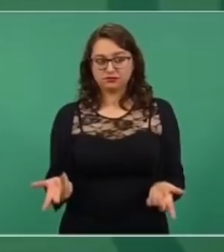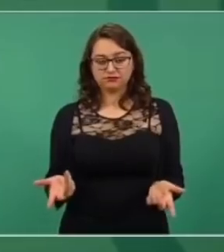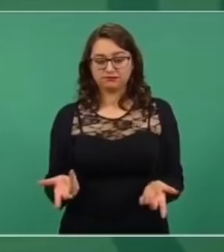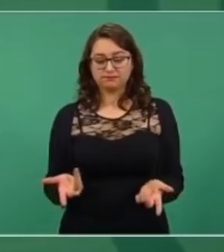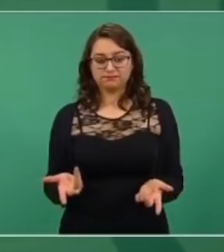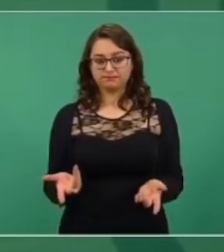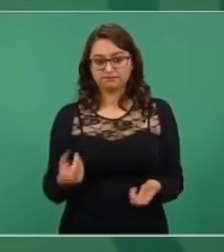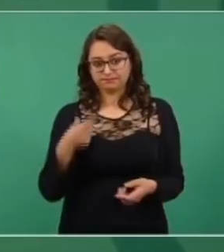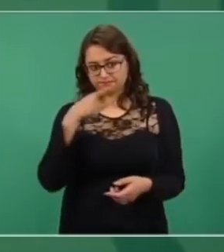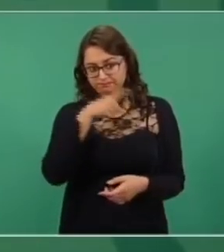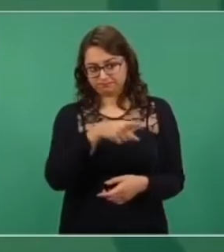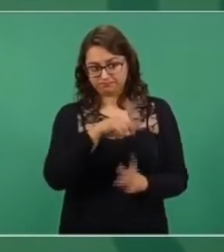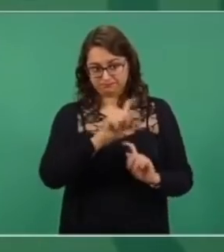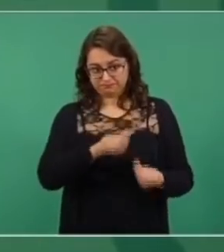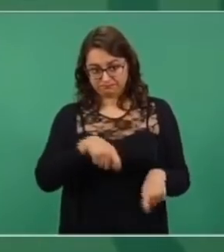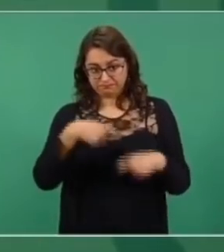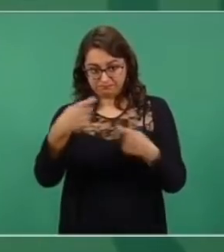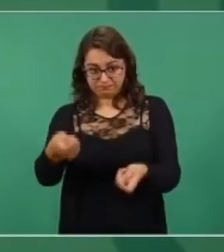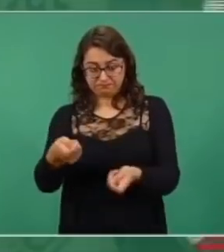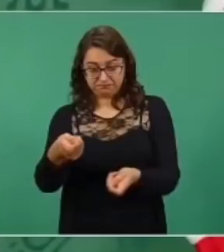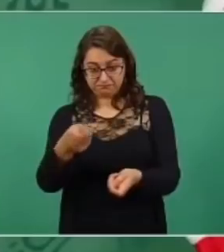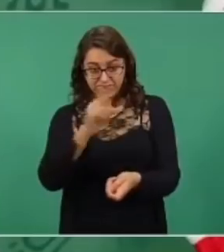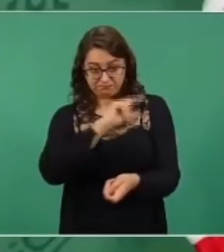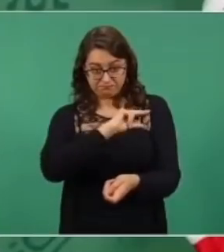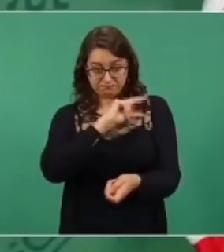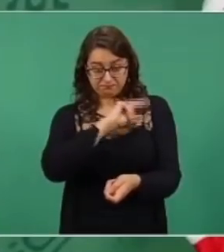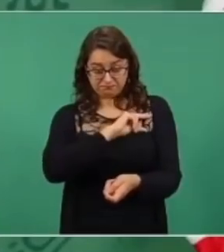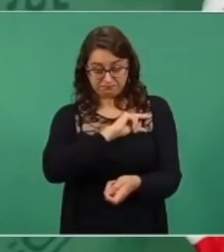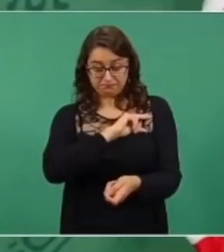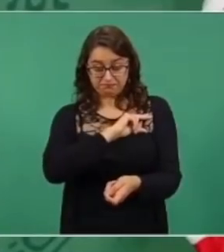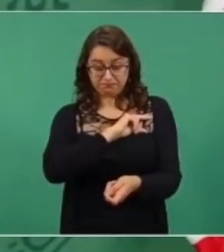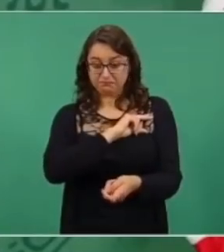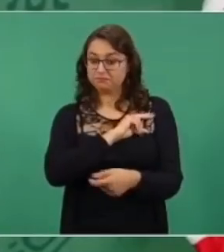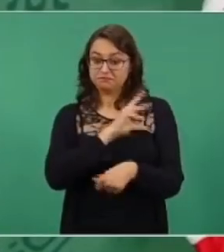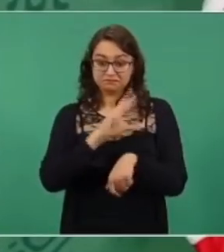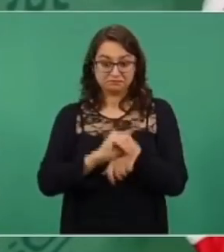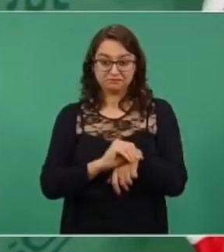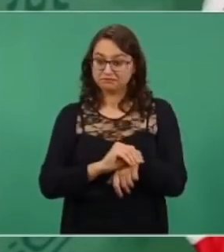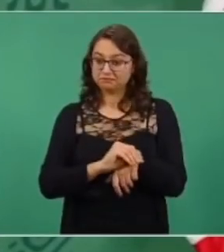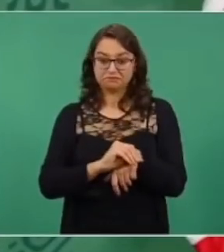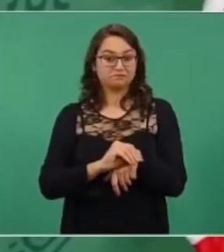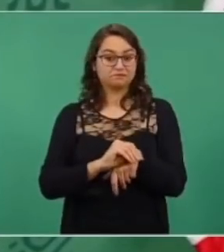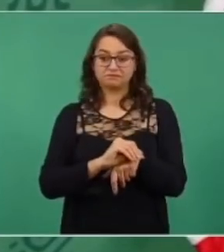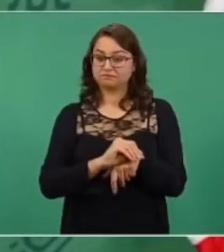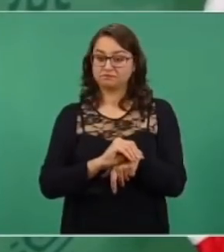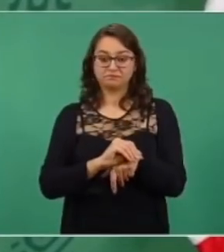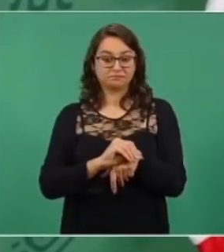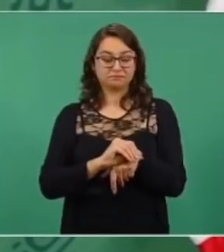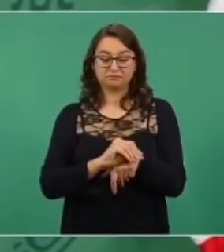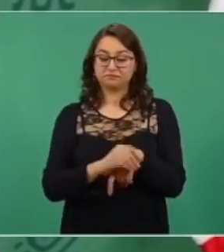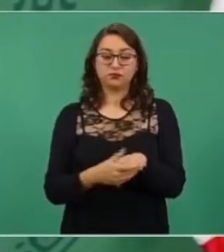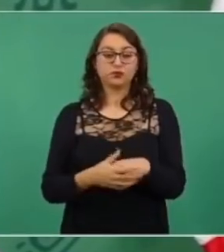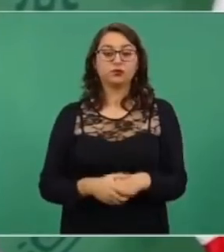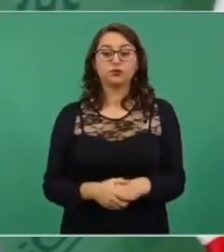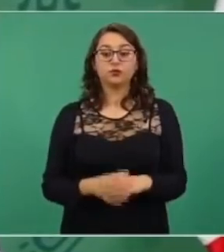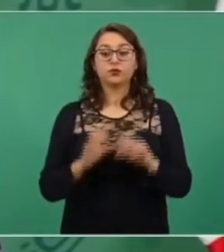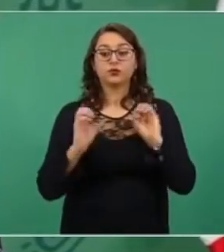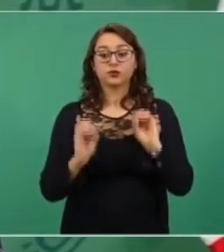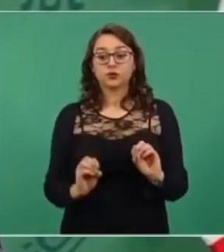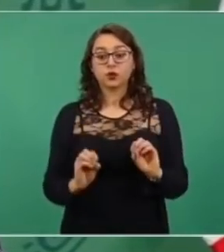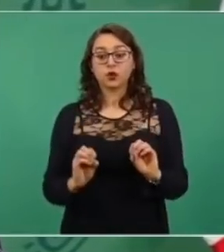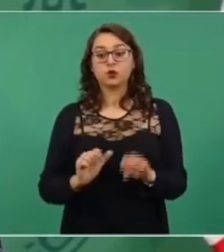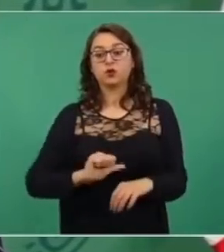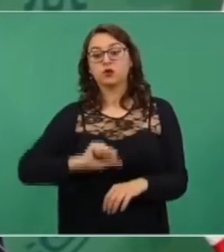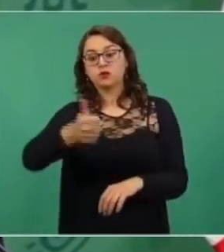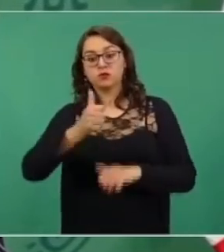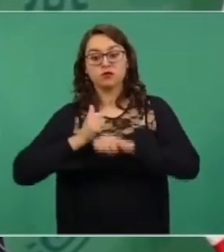que pase a manos de corporaciones o de poderes